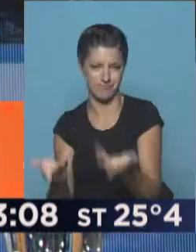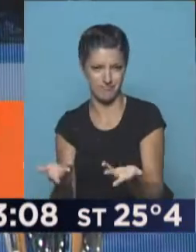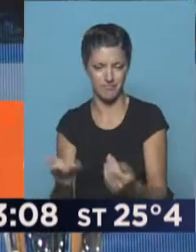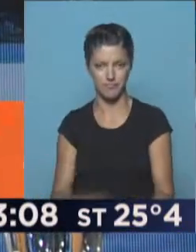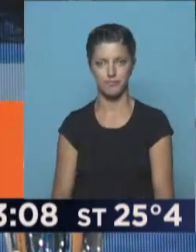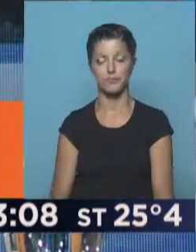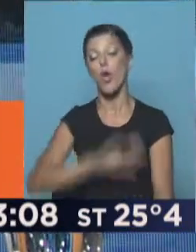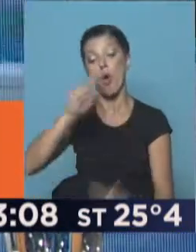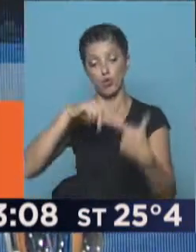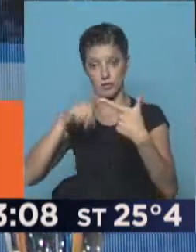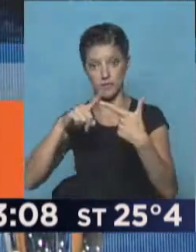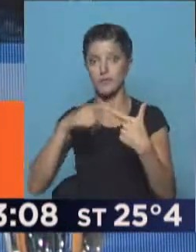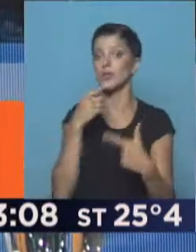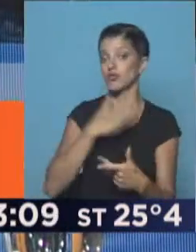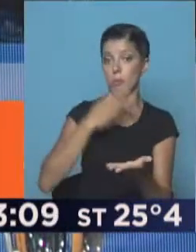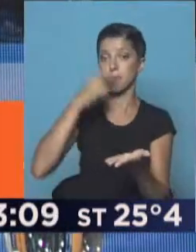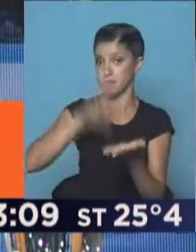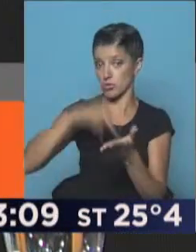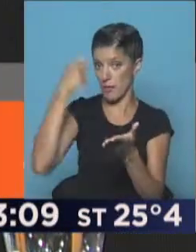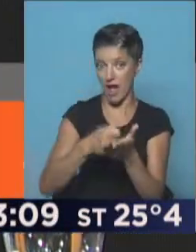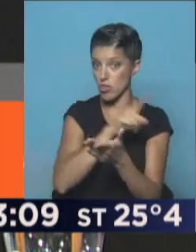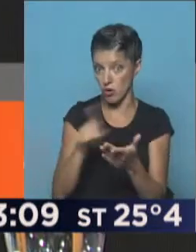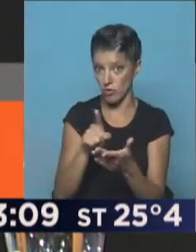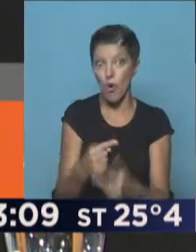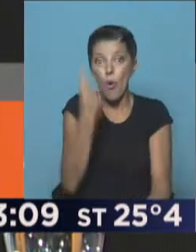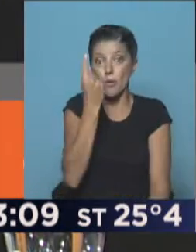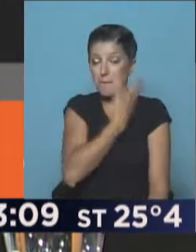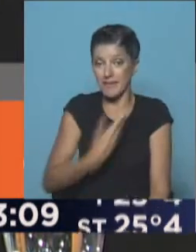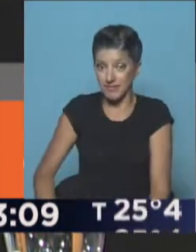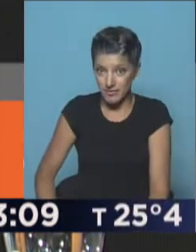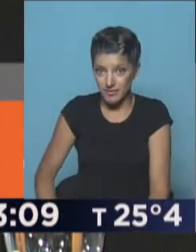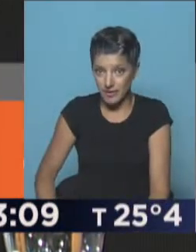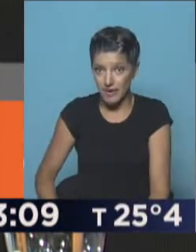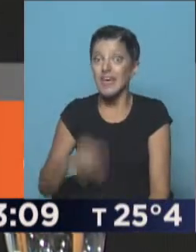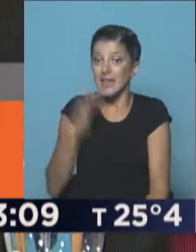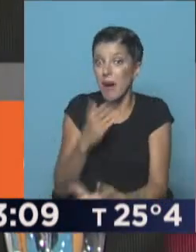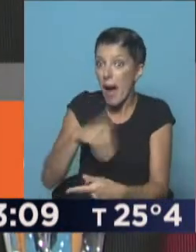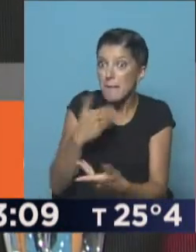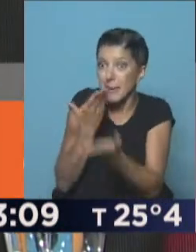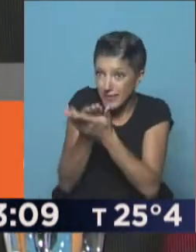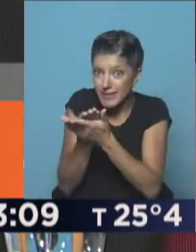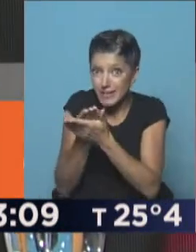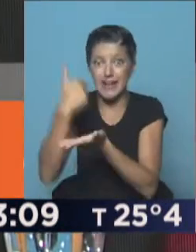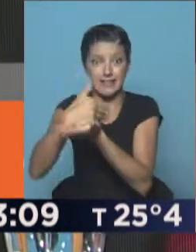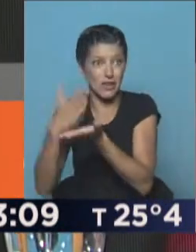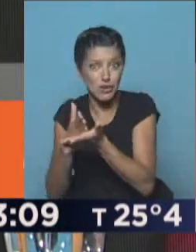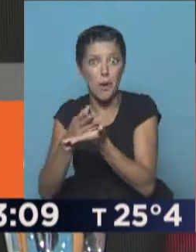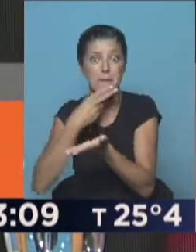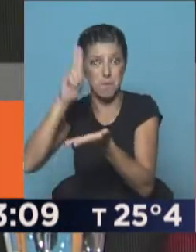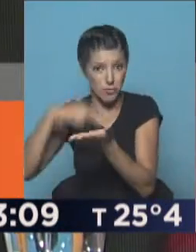2, jactarse de no pagar impuestos. Un presidente que va a tener que reclamar que se paguen impuestos. Entonces,